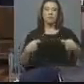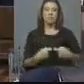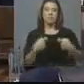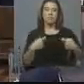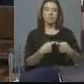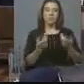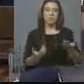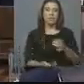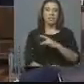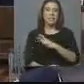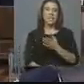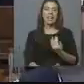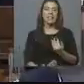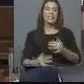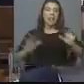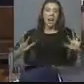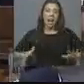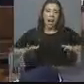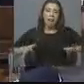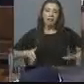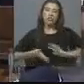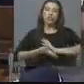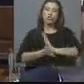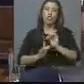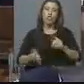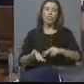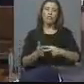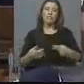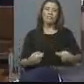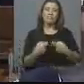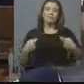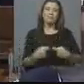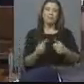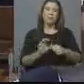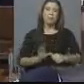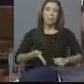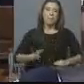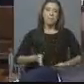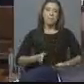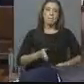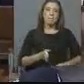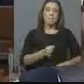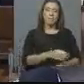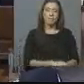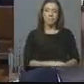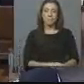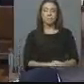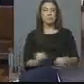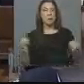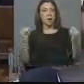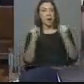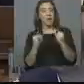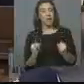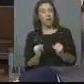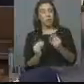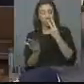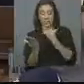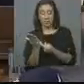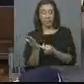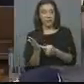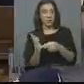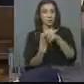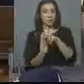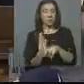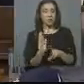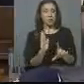Chile necesita esfuerzos de todos, no conflictos permanentes. La dinámica que se recoge en este proyecto de